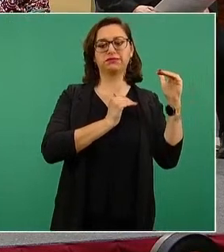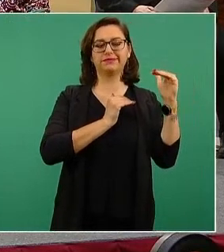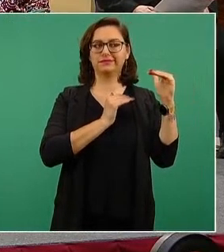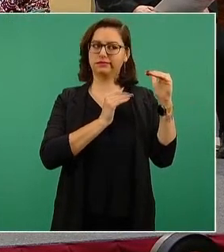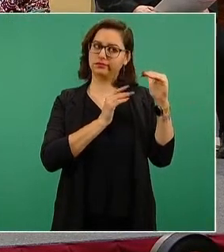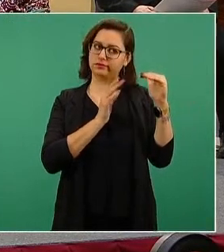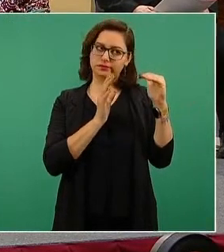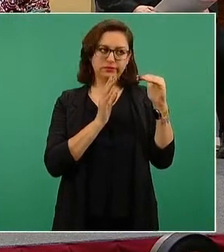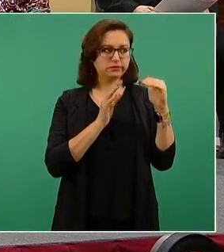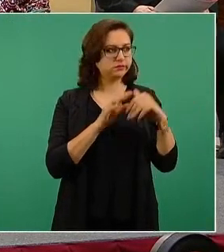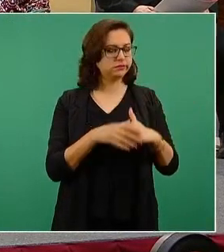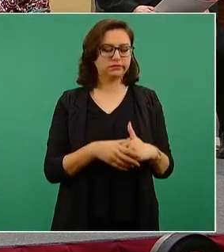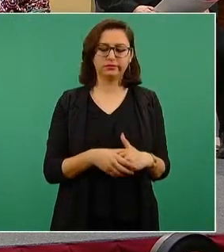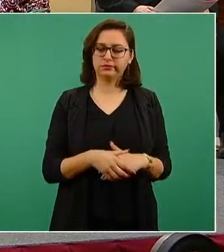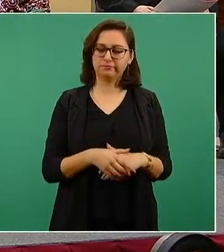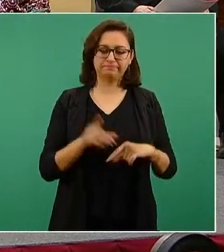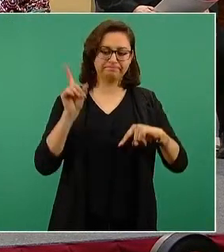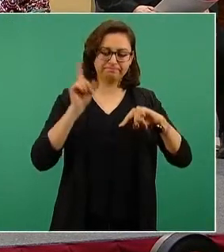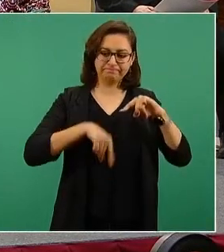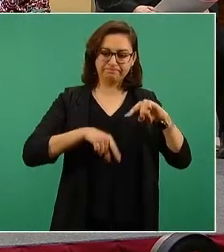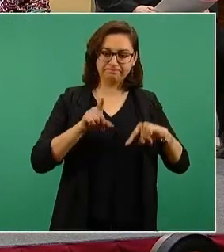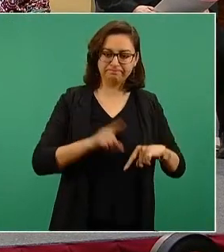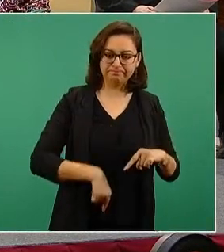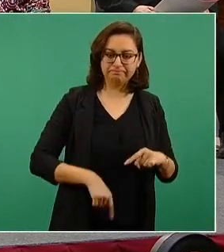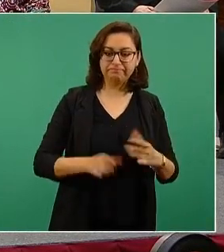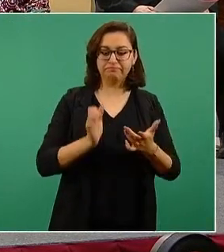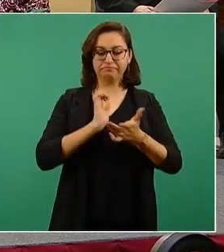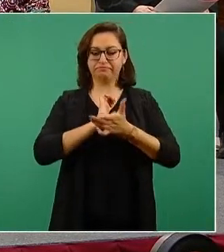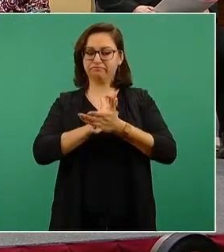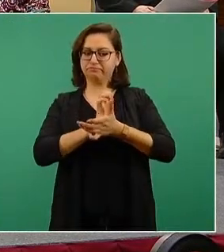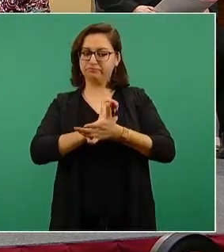la discriminación y el racismo,